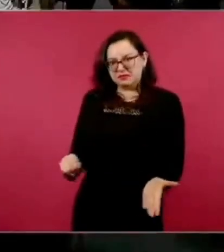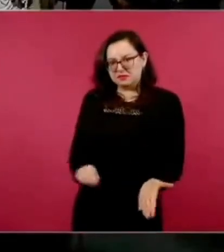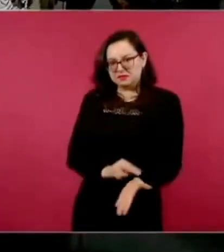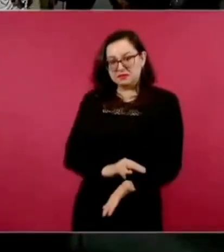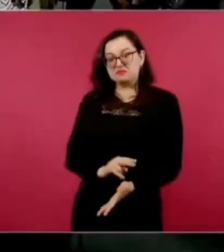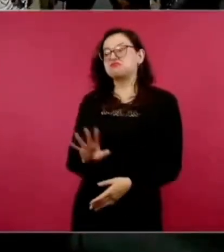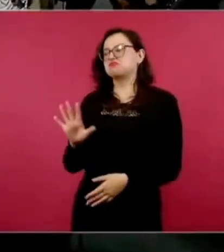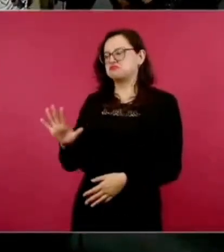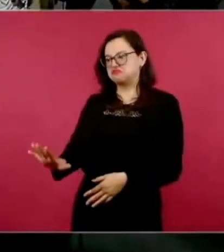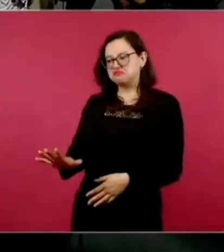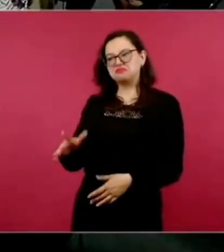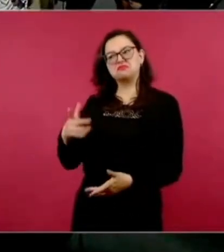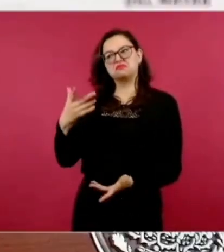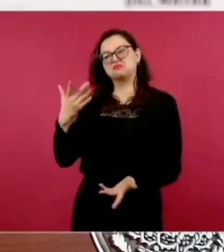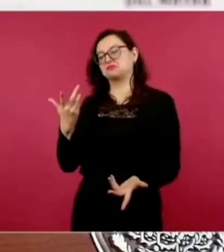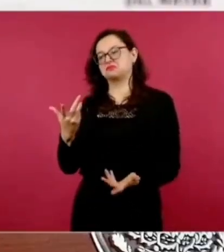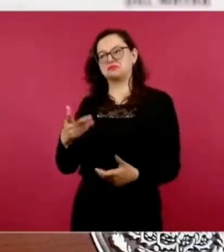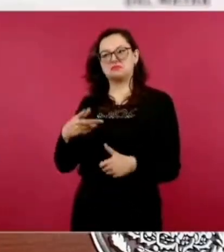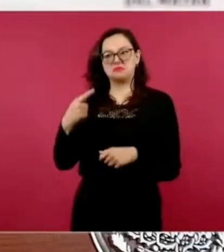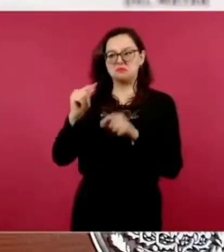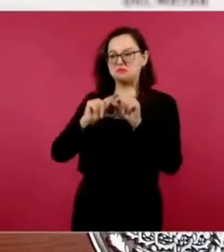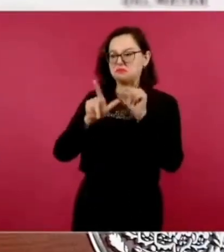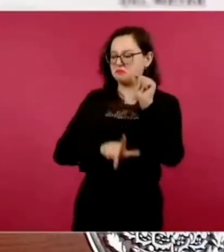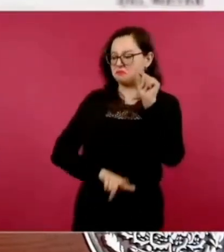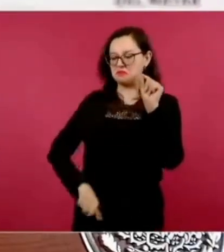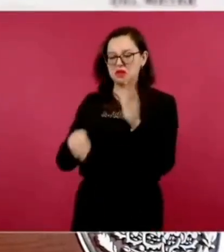Va a haber fuga de capital,